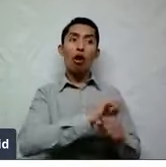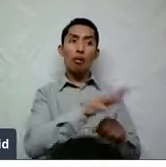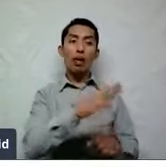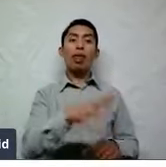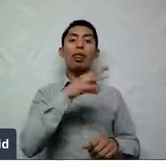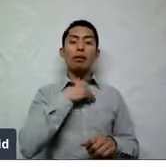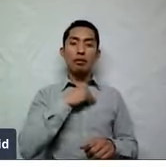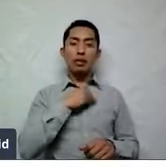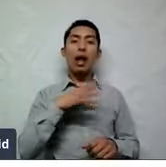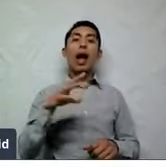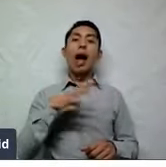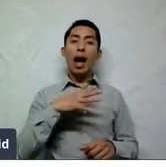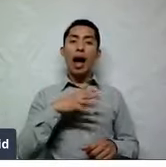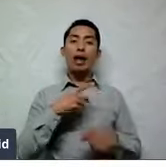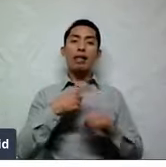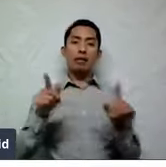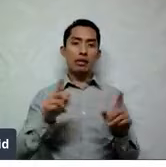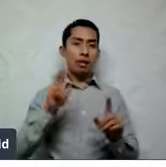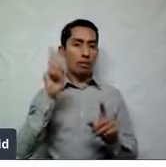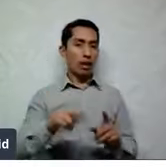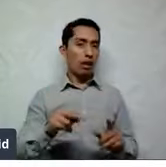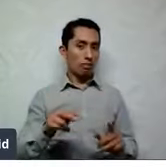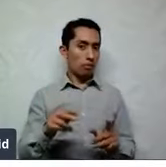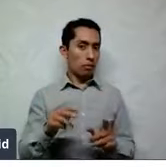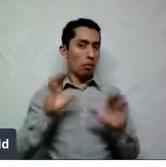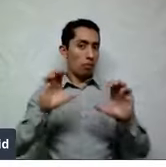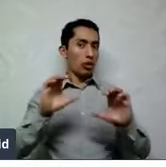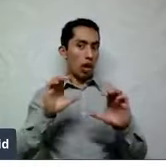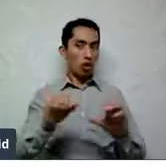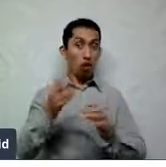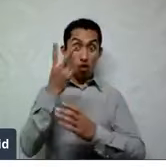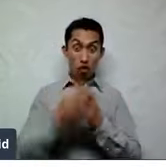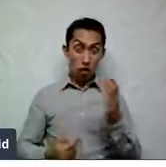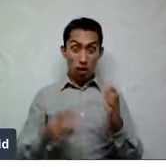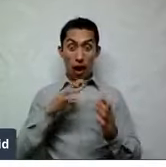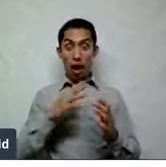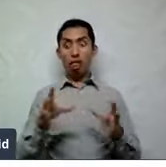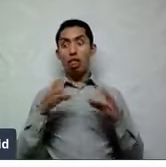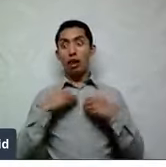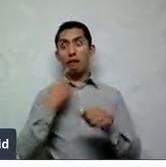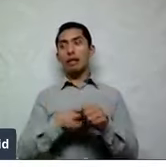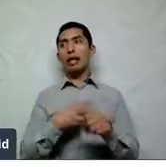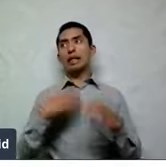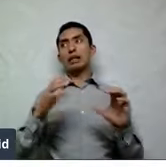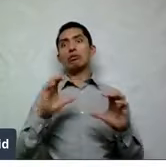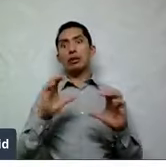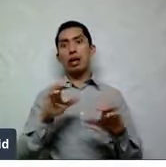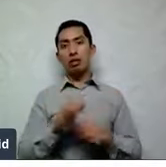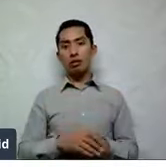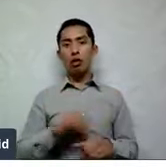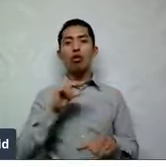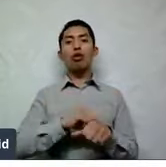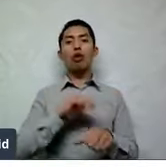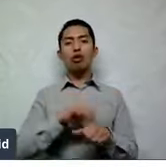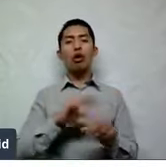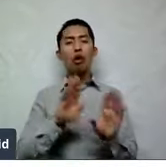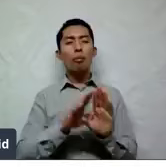la diferencia. Y ojalá ninguna de las dos. Entonces ahí ya el médico se le facilita el